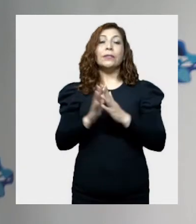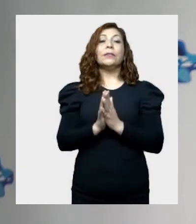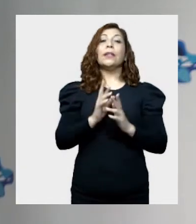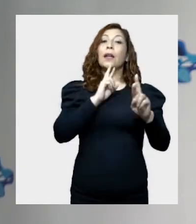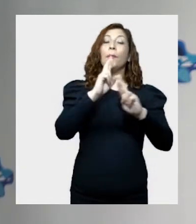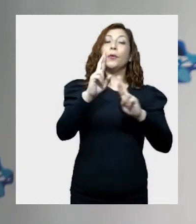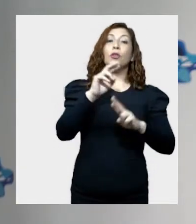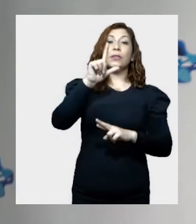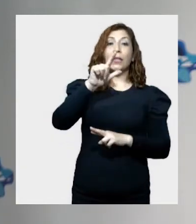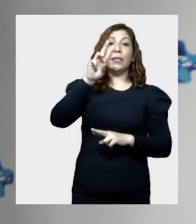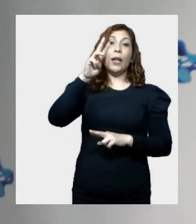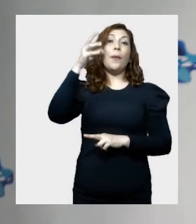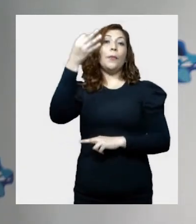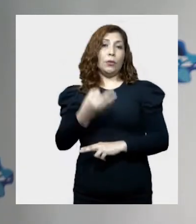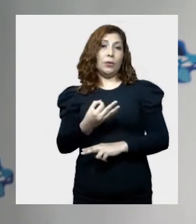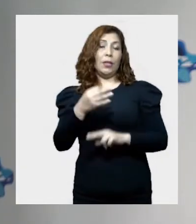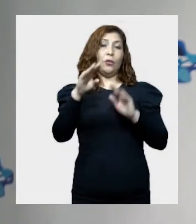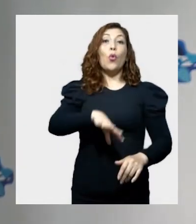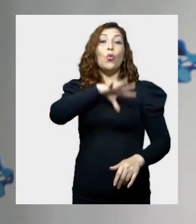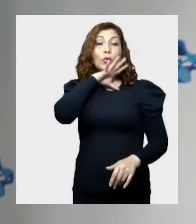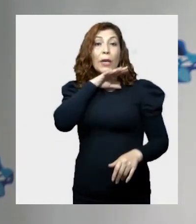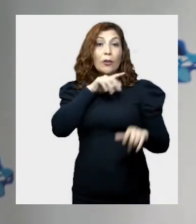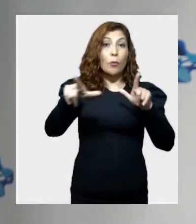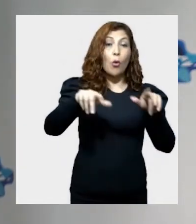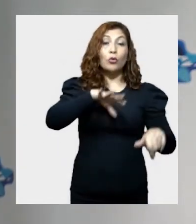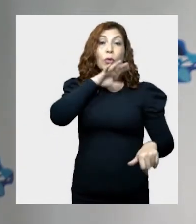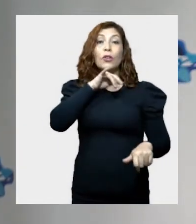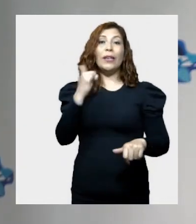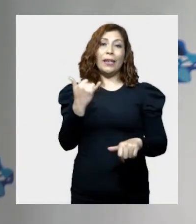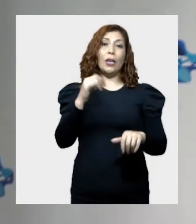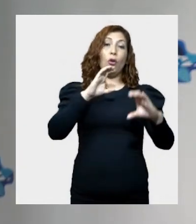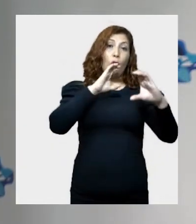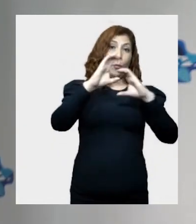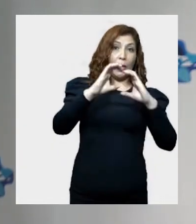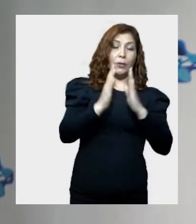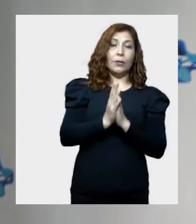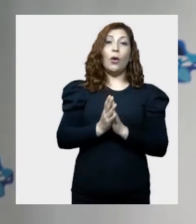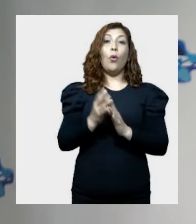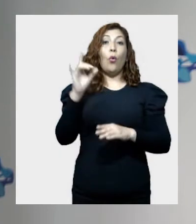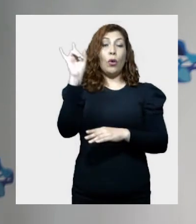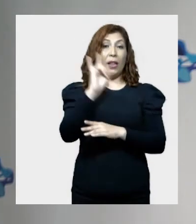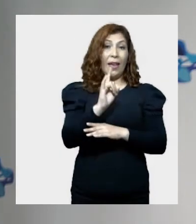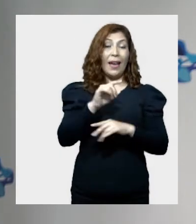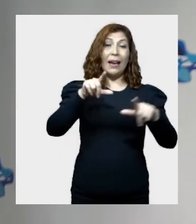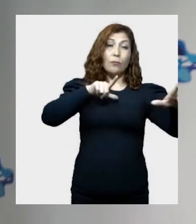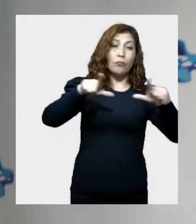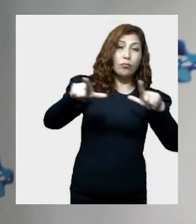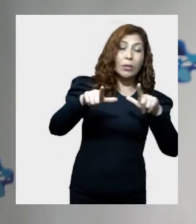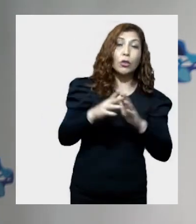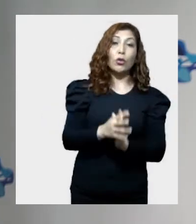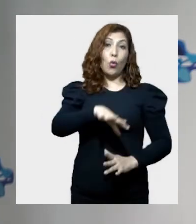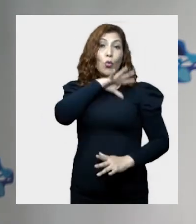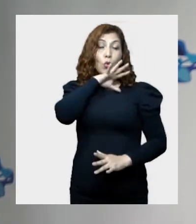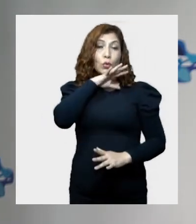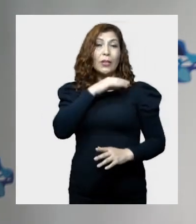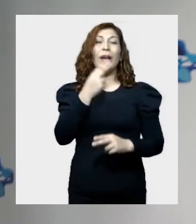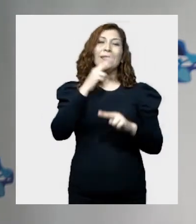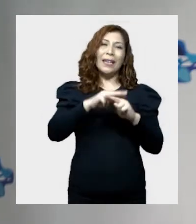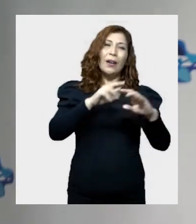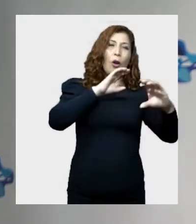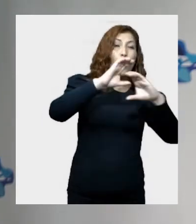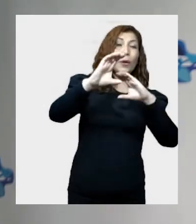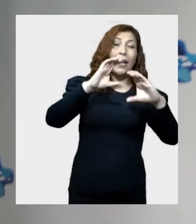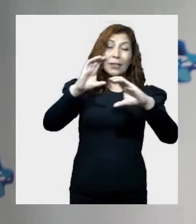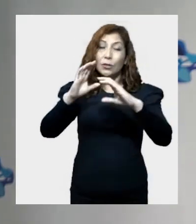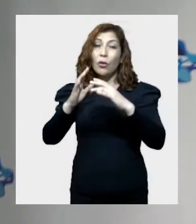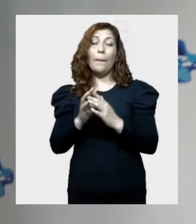resolvió el 73% de la lista quirúrgica. La unidad Gestión de Usuarios fue creada con el propósito de generar canales de